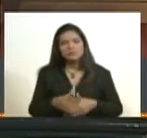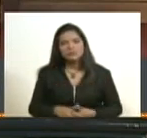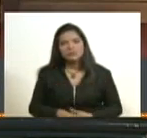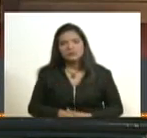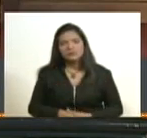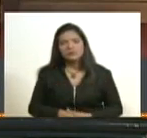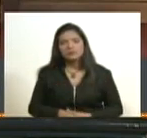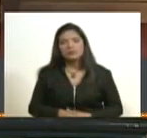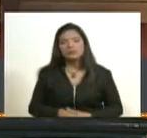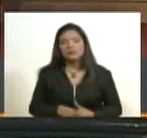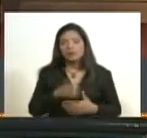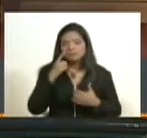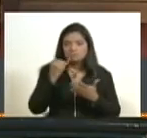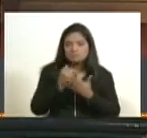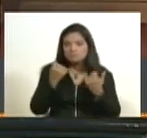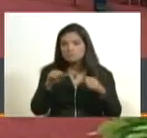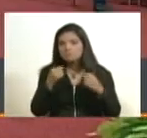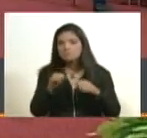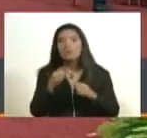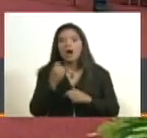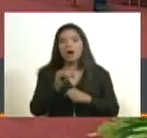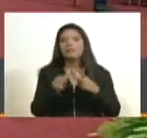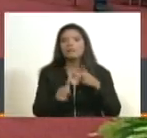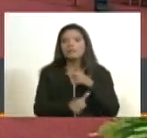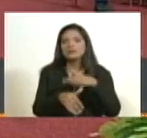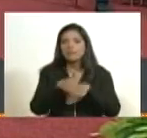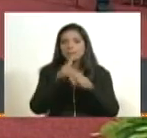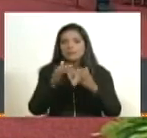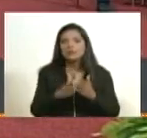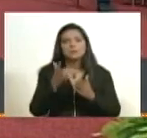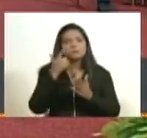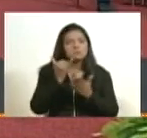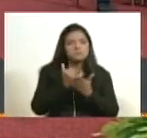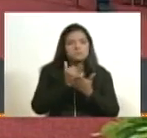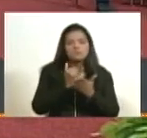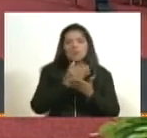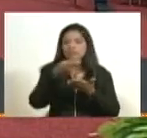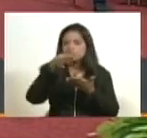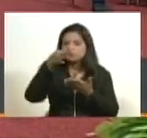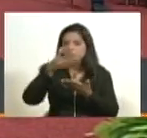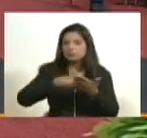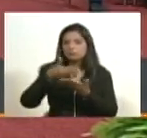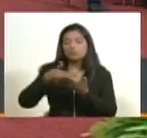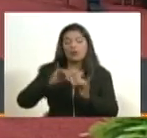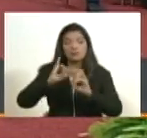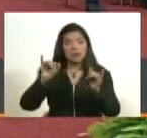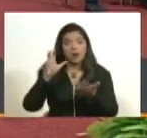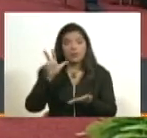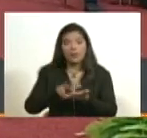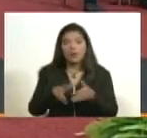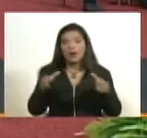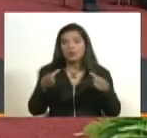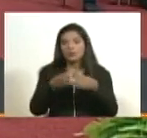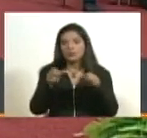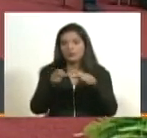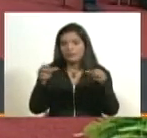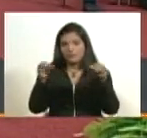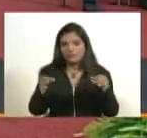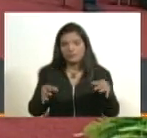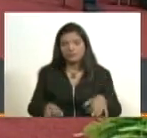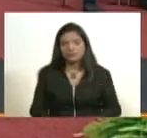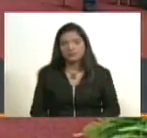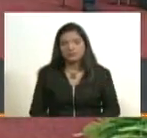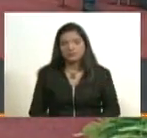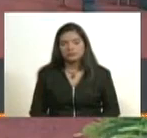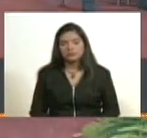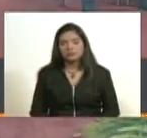de calentamiento, pues, donde están los viceministros, los expertos, revisando todos los documentos ya aprobados en el Consejo Permanente.